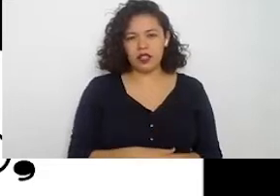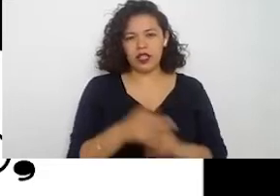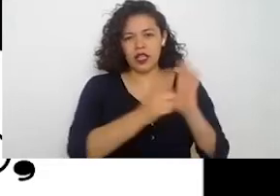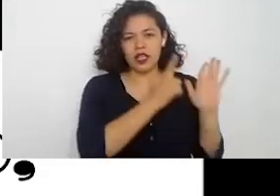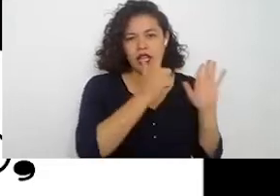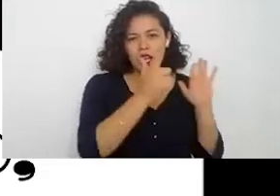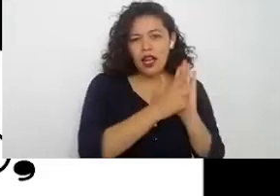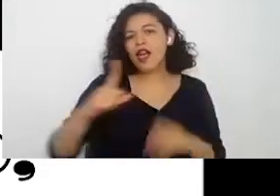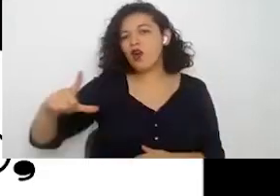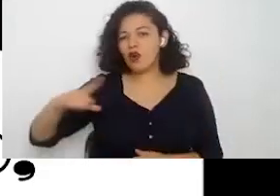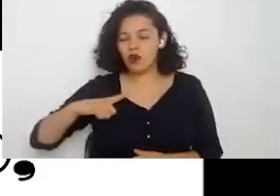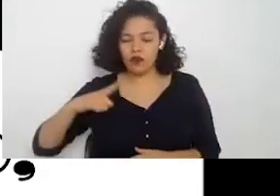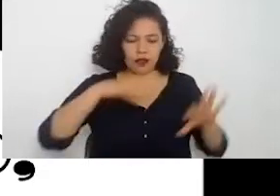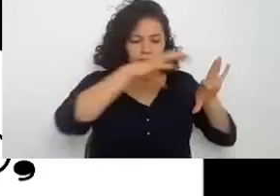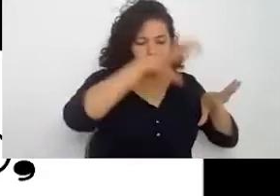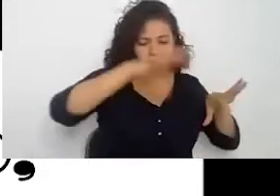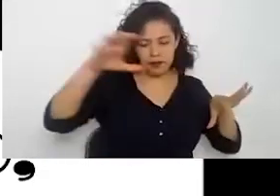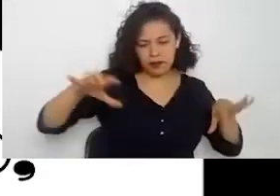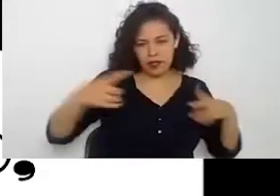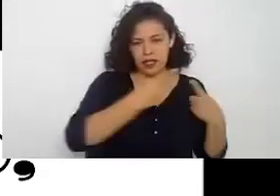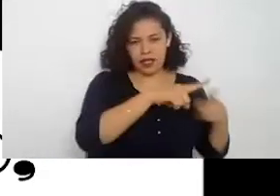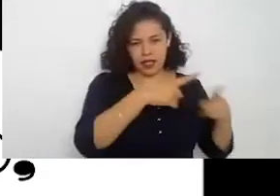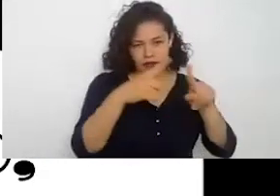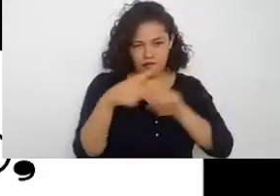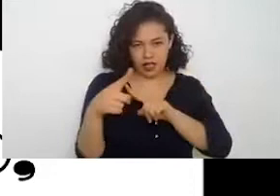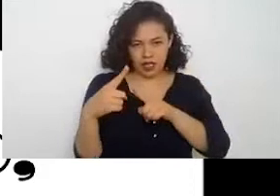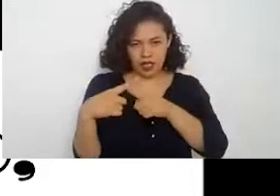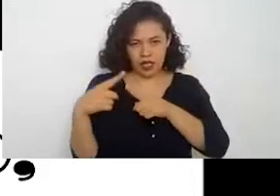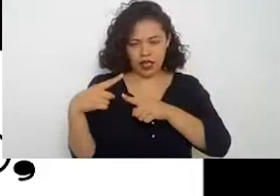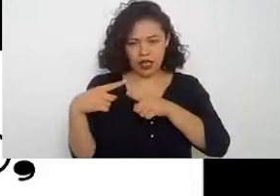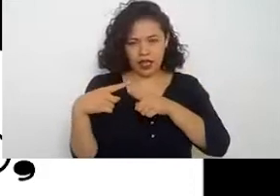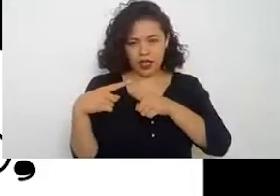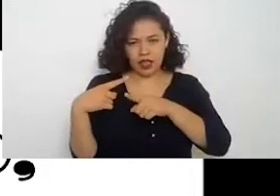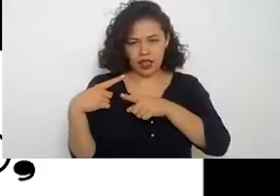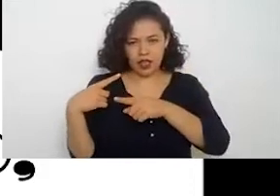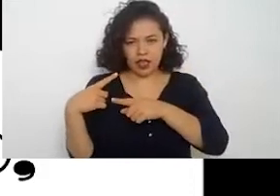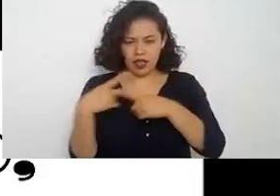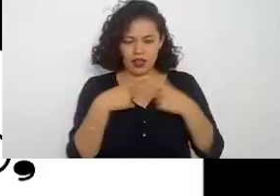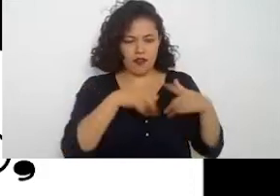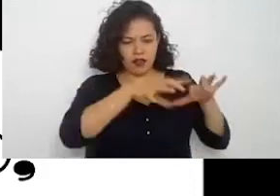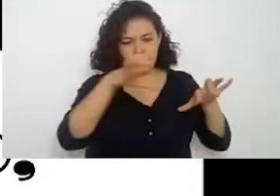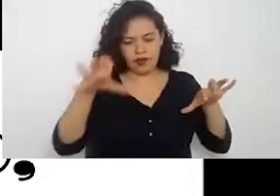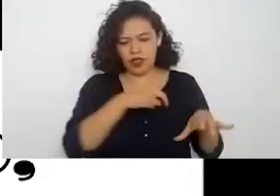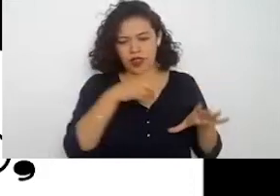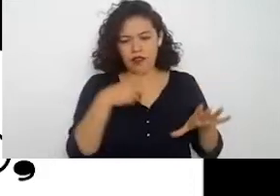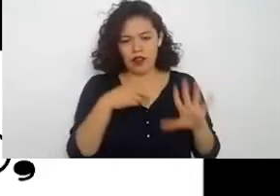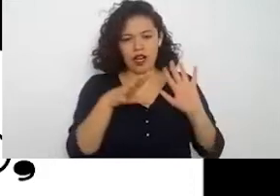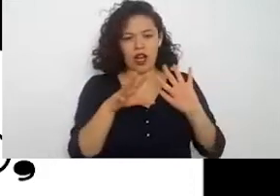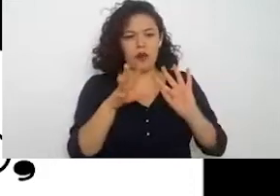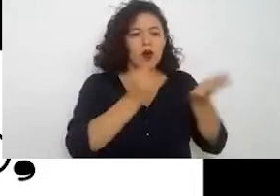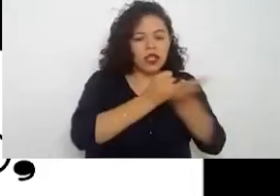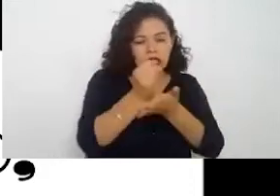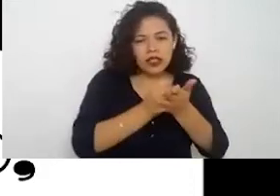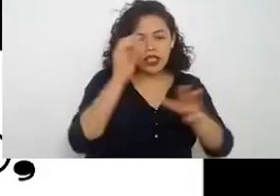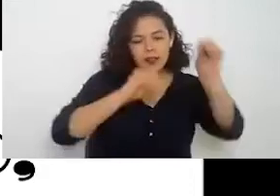el gobierno, ¿verdad? Y quien debe de definirlo y estructurarlo de la forma más alineada a